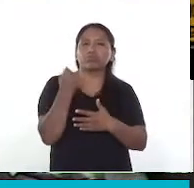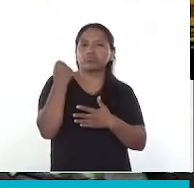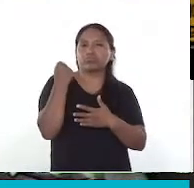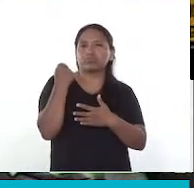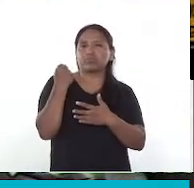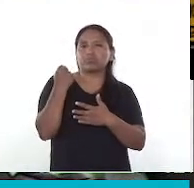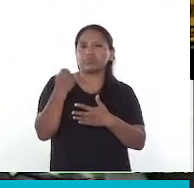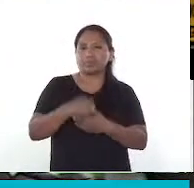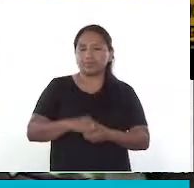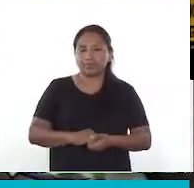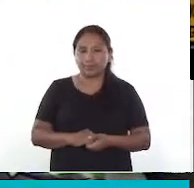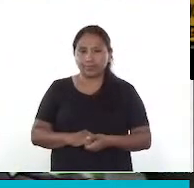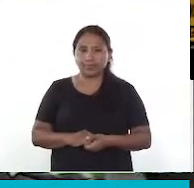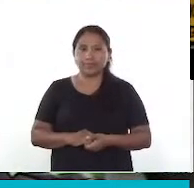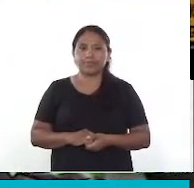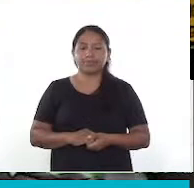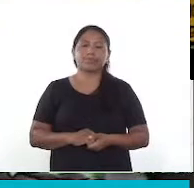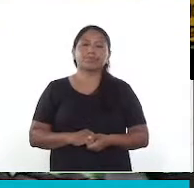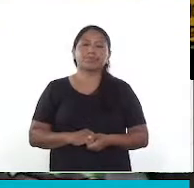militar